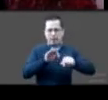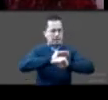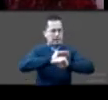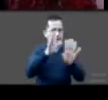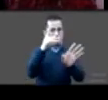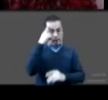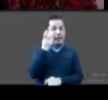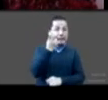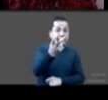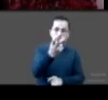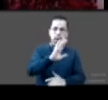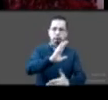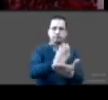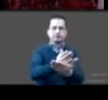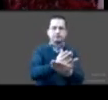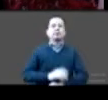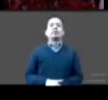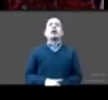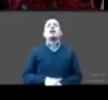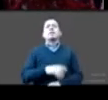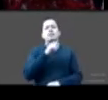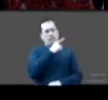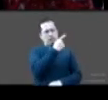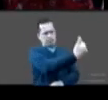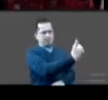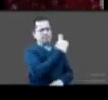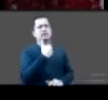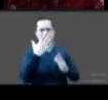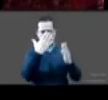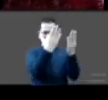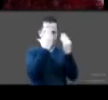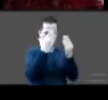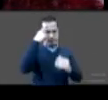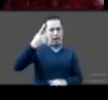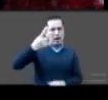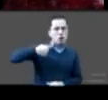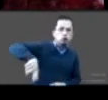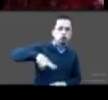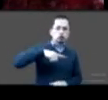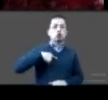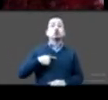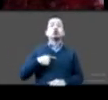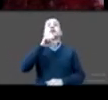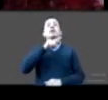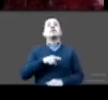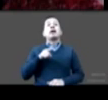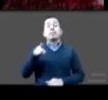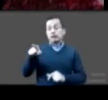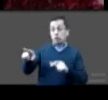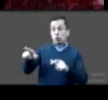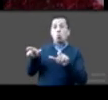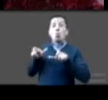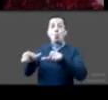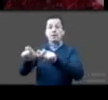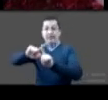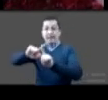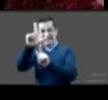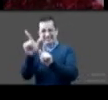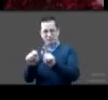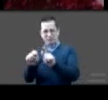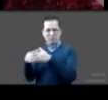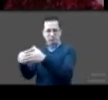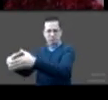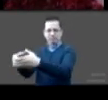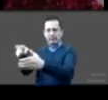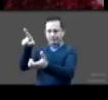delitos. Nos han dado capacitación la División Científica de la Guardia Nacional, que tienen un